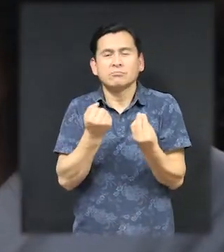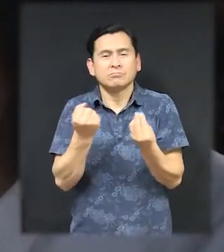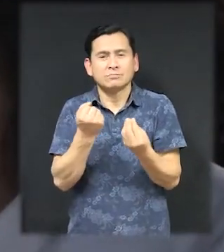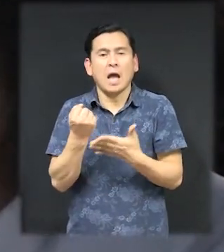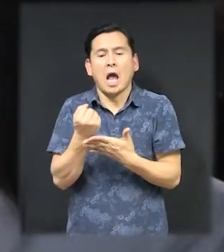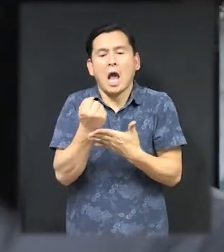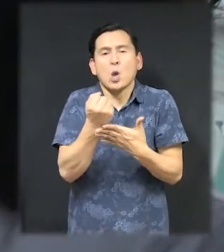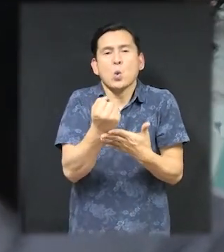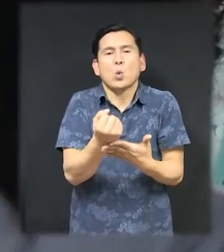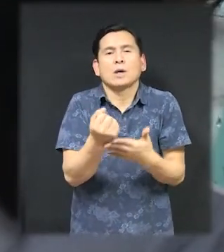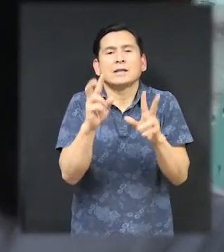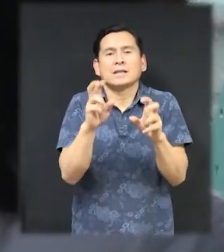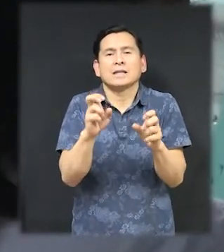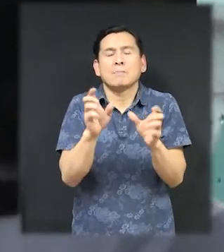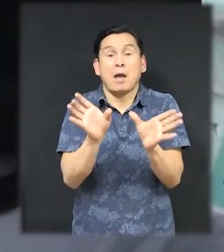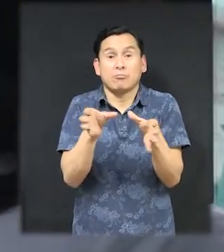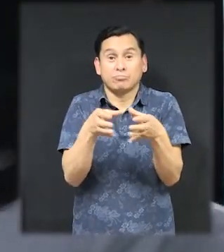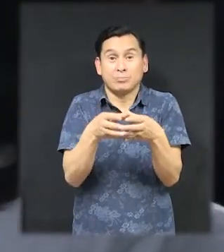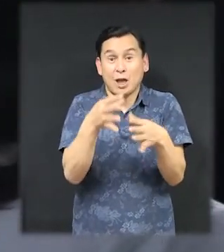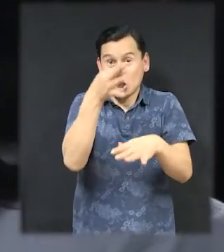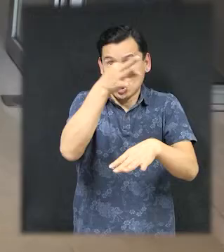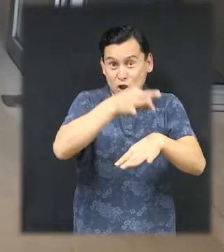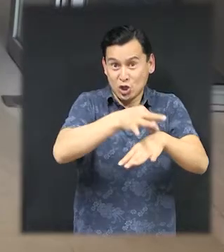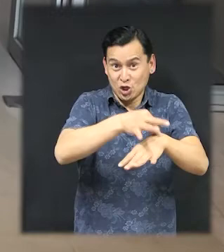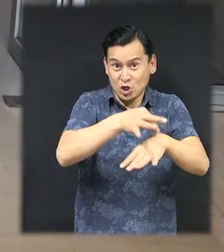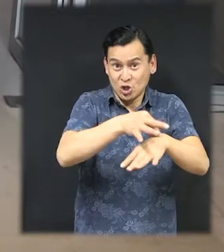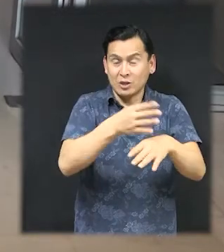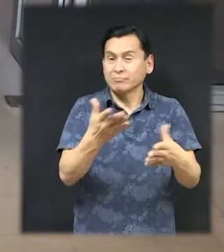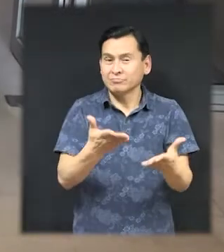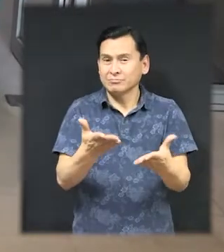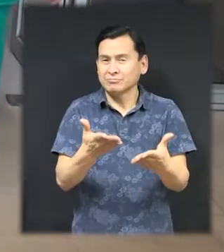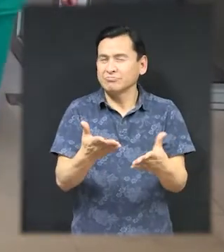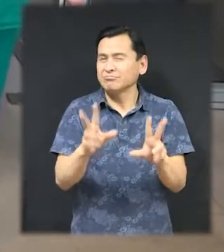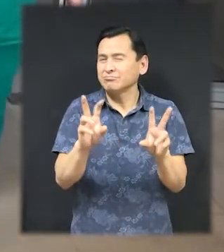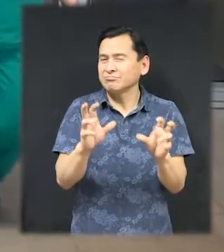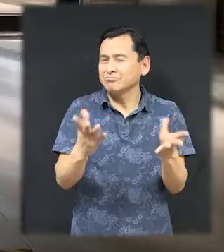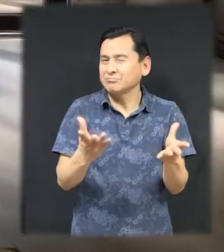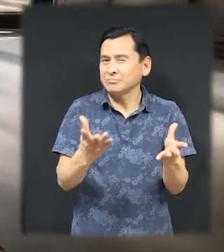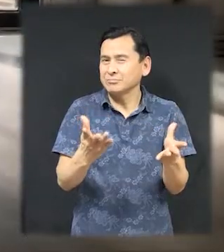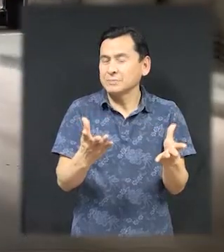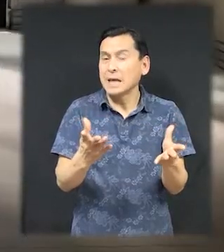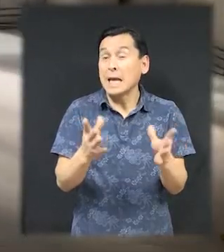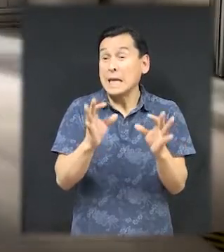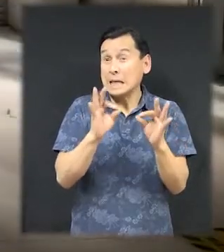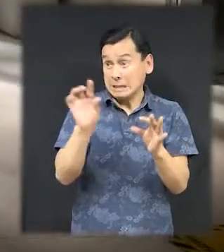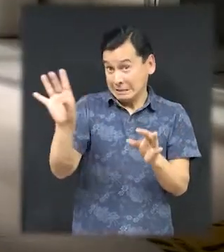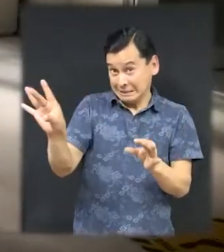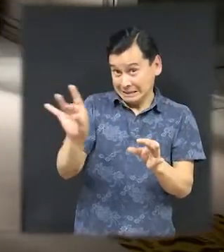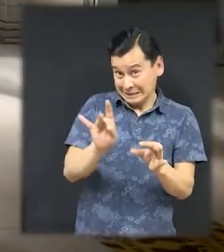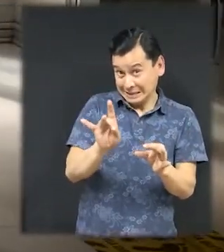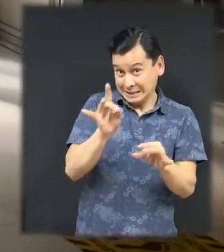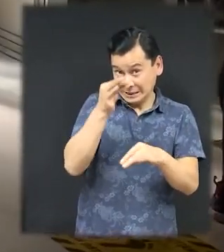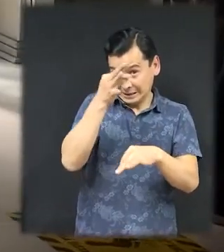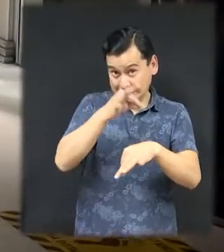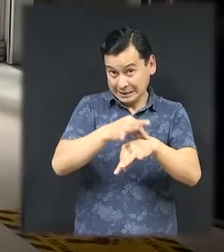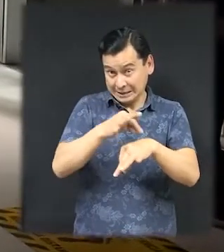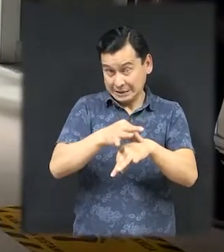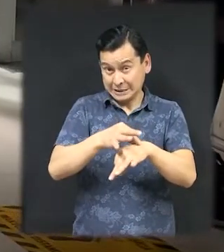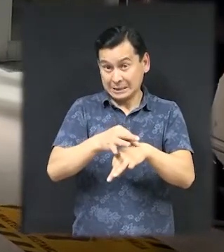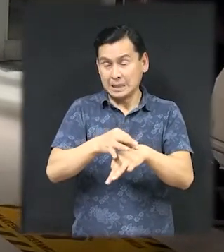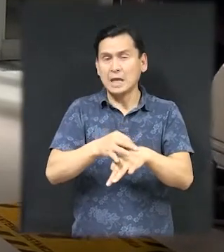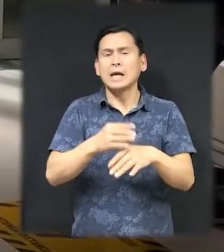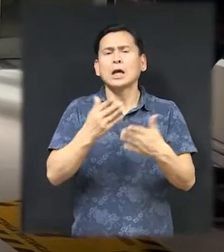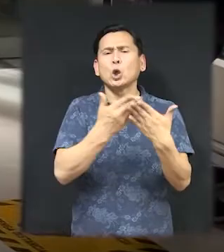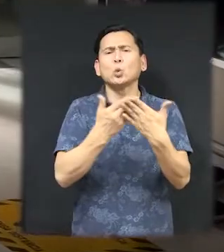que nos permita complementar esta especialidad para brindar cada vez una mejor atención a nuestros pacientes. Así